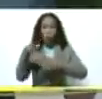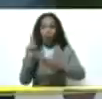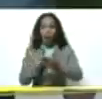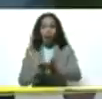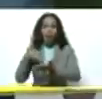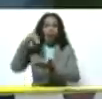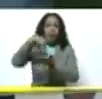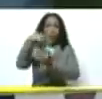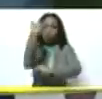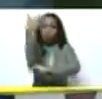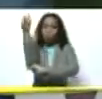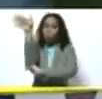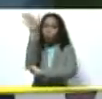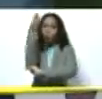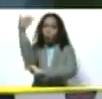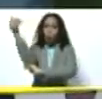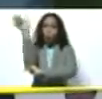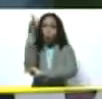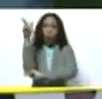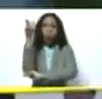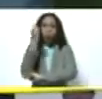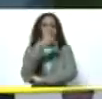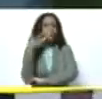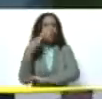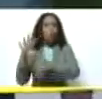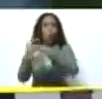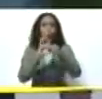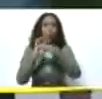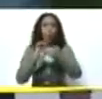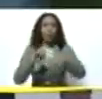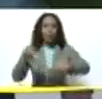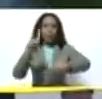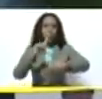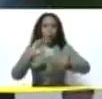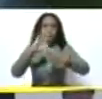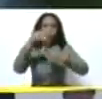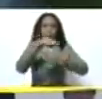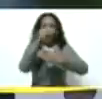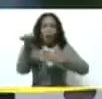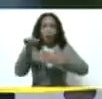levantar las banderas de la dignidad y de la unión latinoamericana-caribeña.